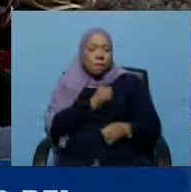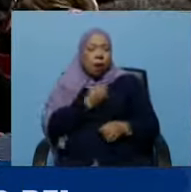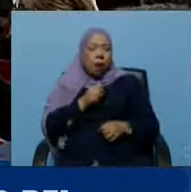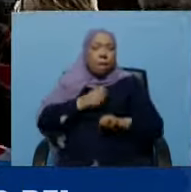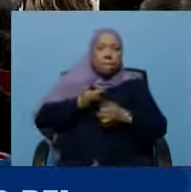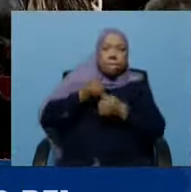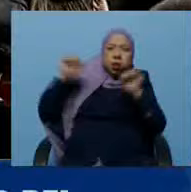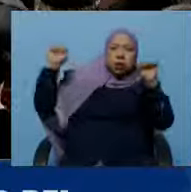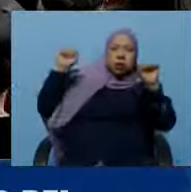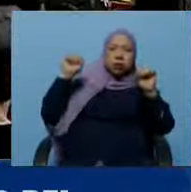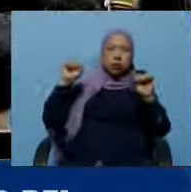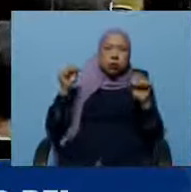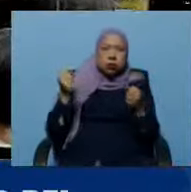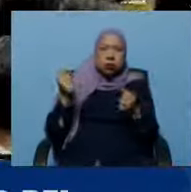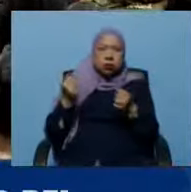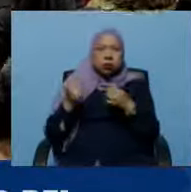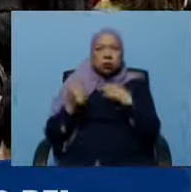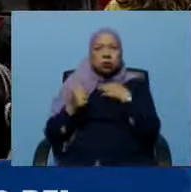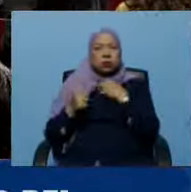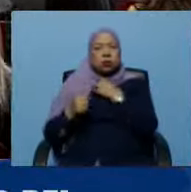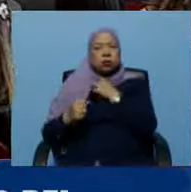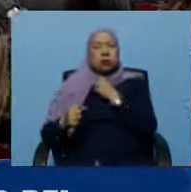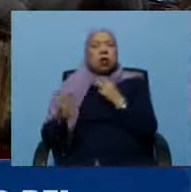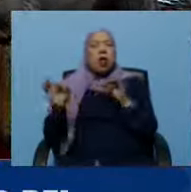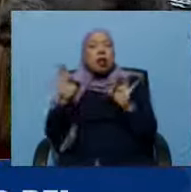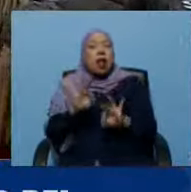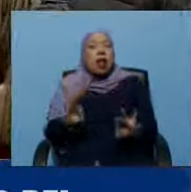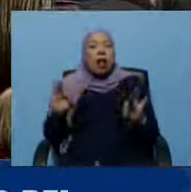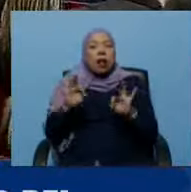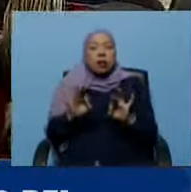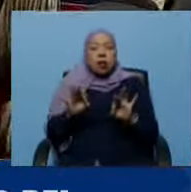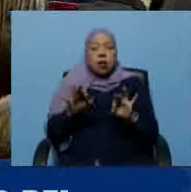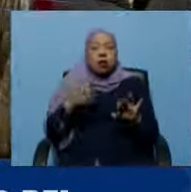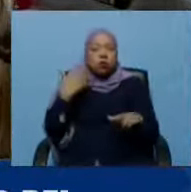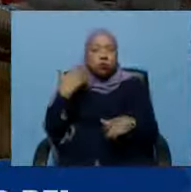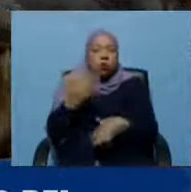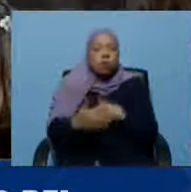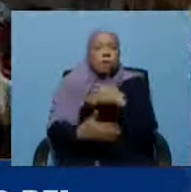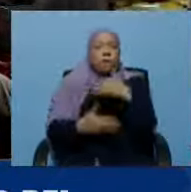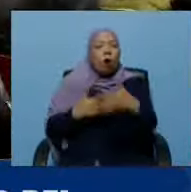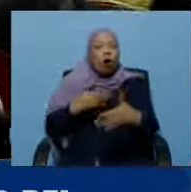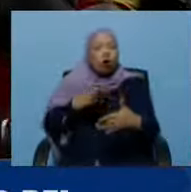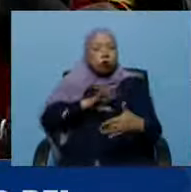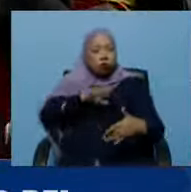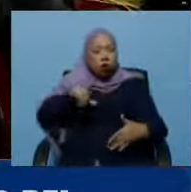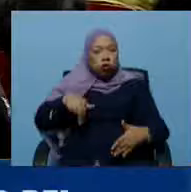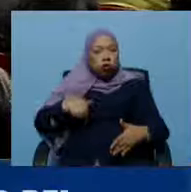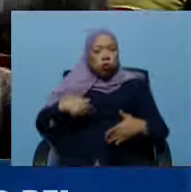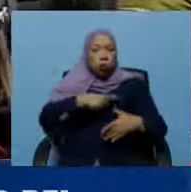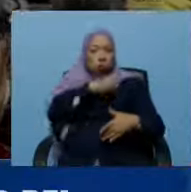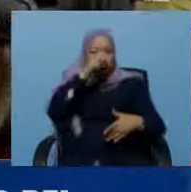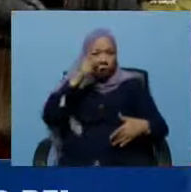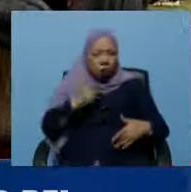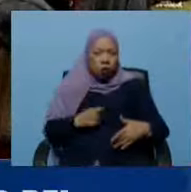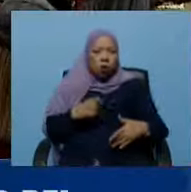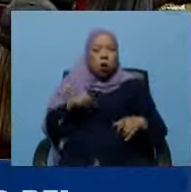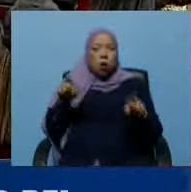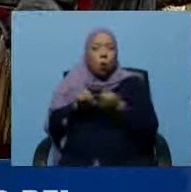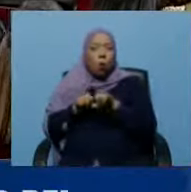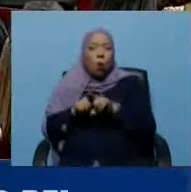allá. Pero no nos para nadie. Porque ustedes saben que nosotros vamos como David.